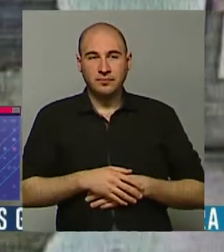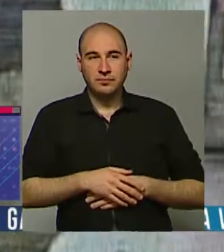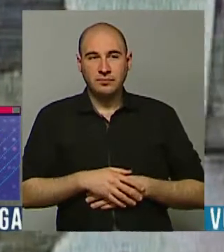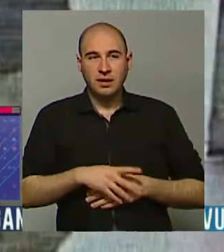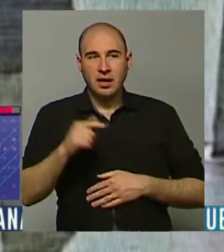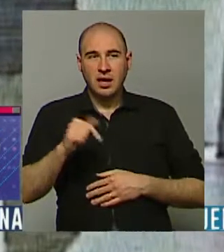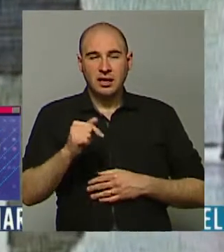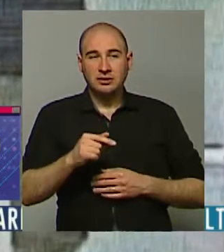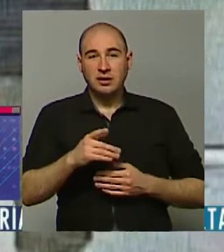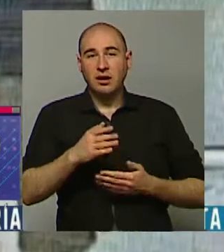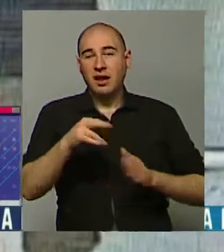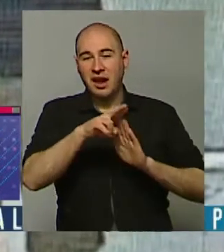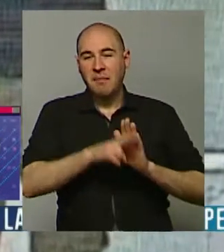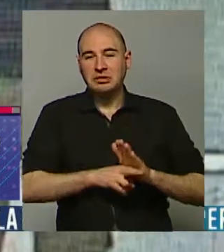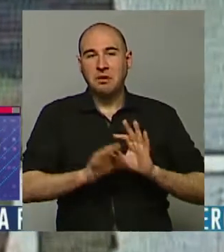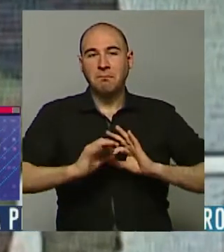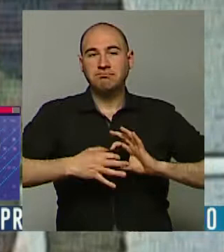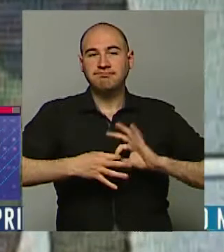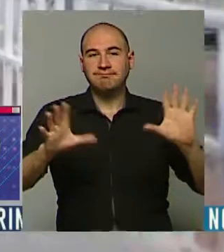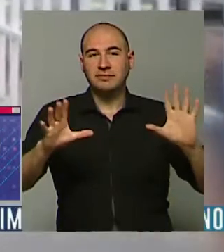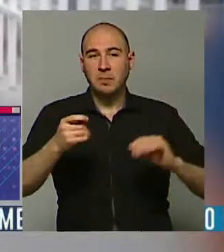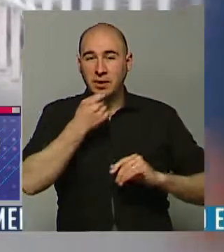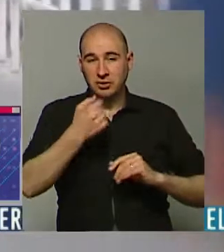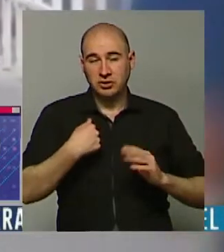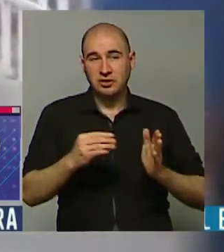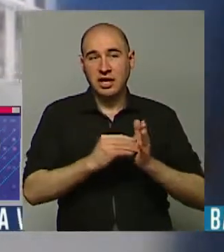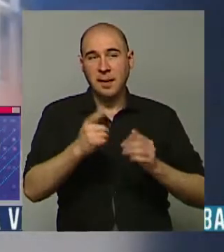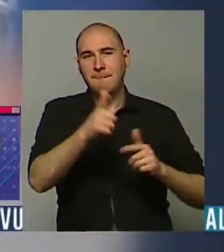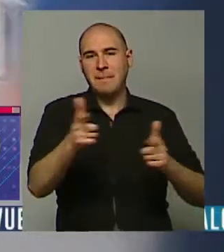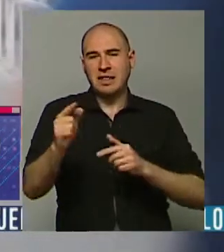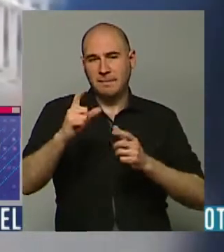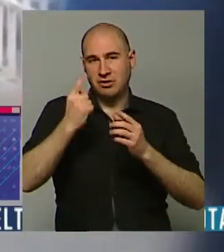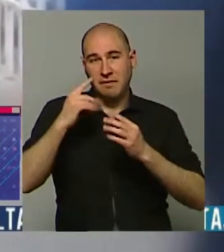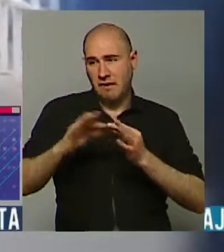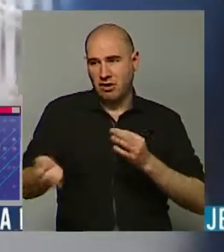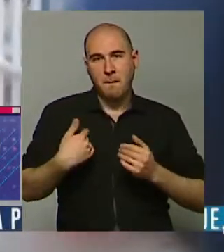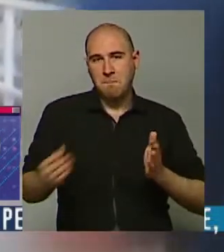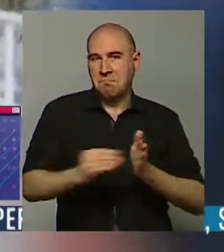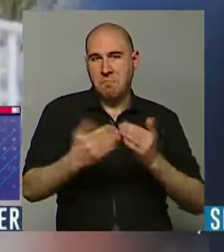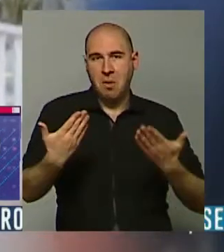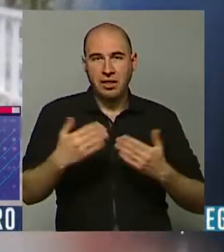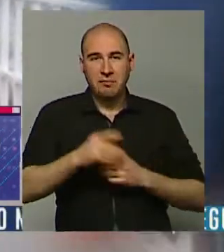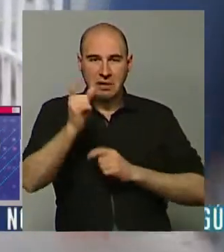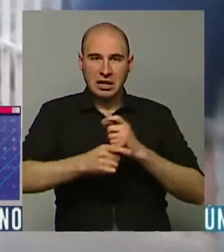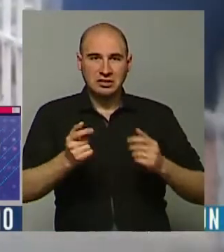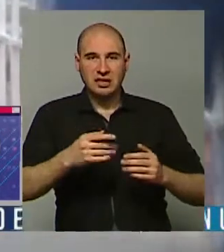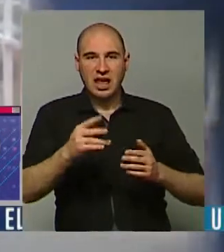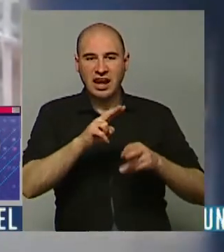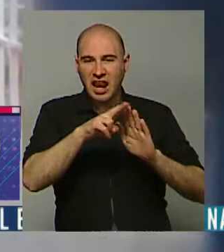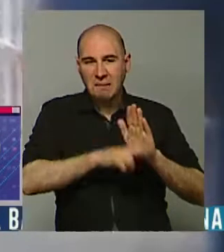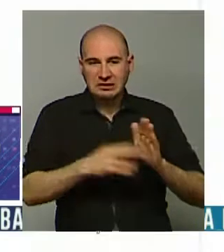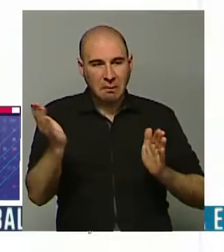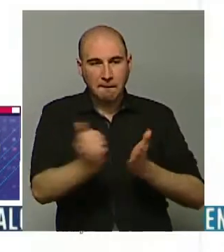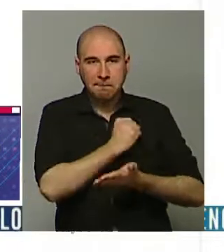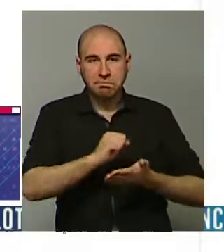se moderaba absolutamente nada. Es decir, si yo quería poner que iba a matar a mi vecino al lado, lo ponía y no había nadie que me modere, no había nadie